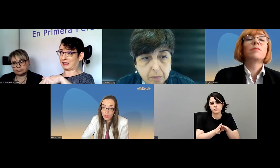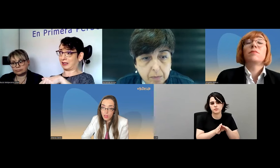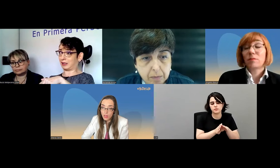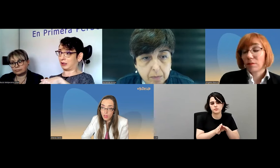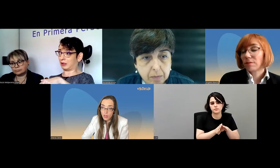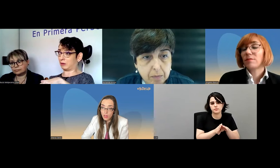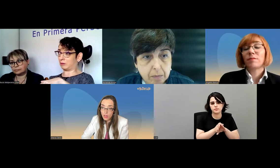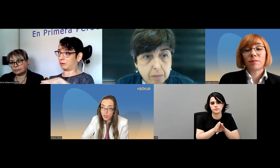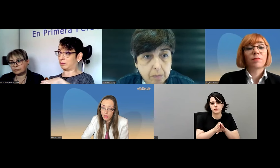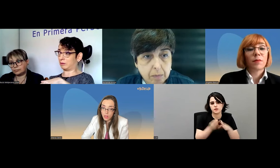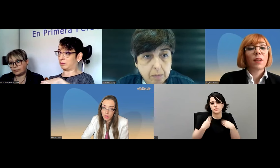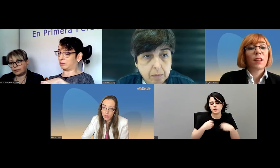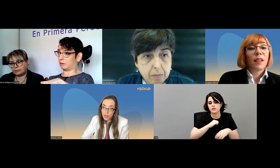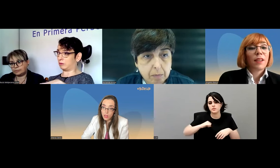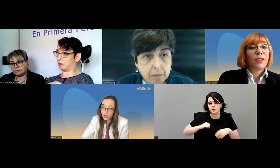independiente.